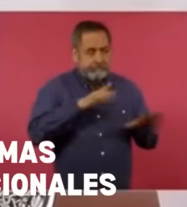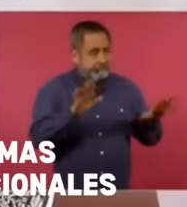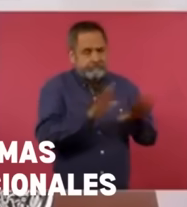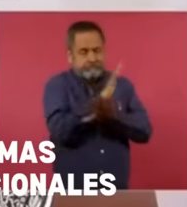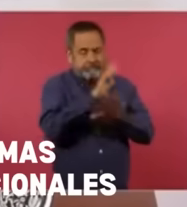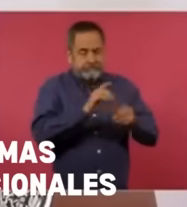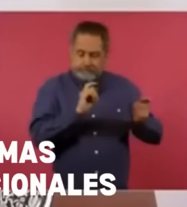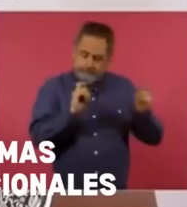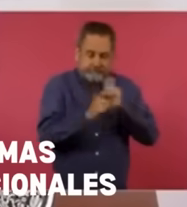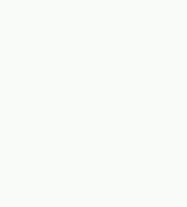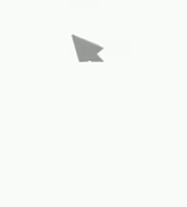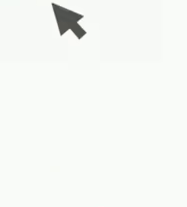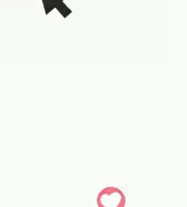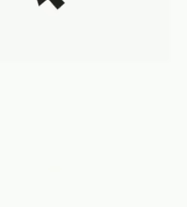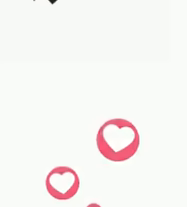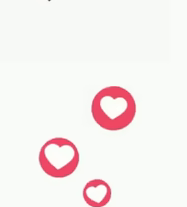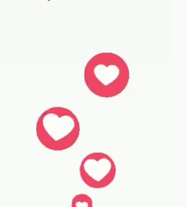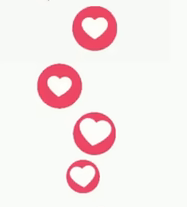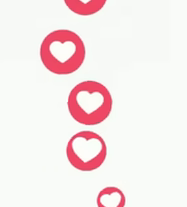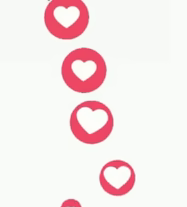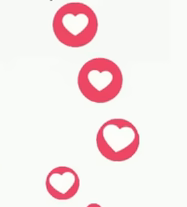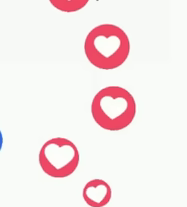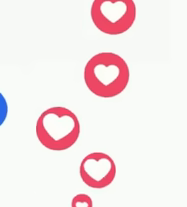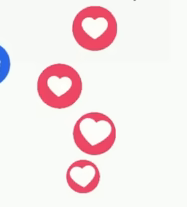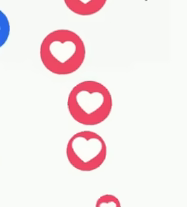judicial Muchas gracias